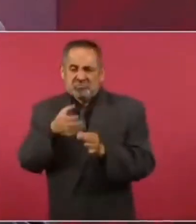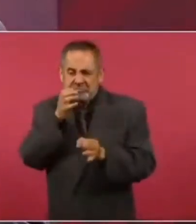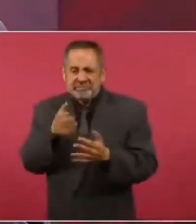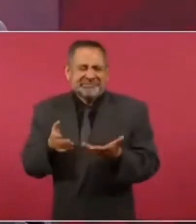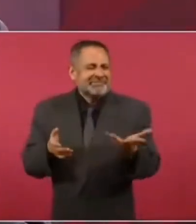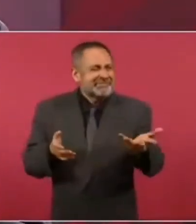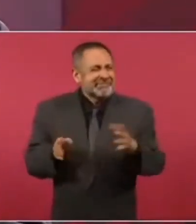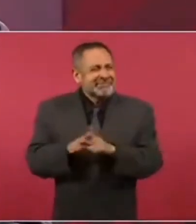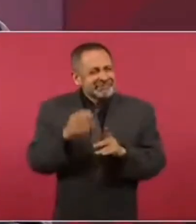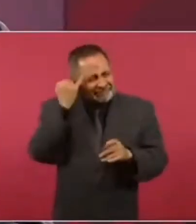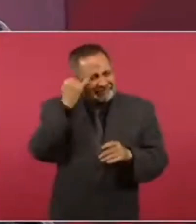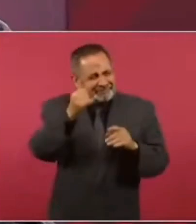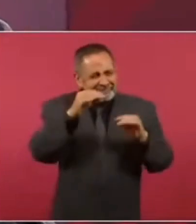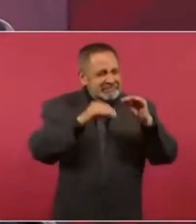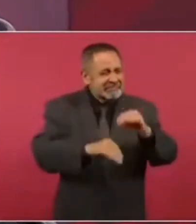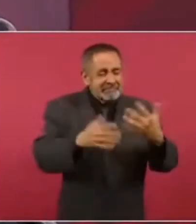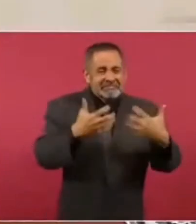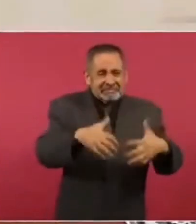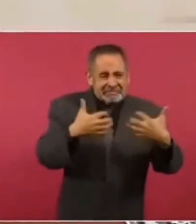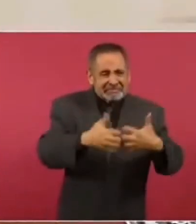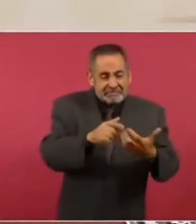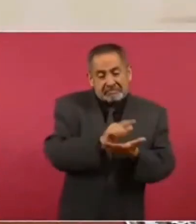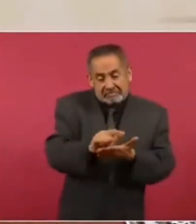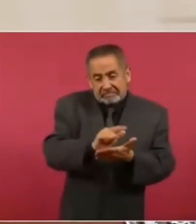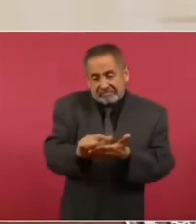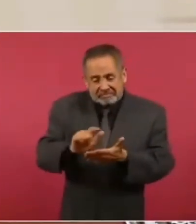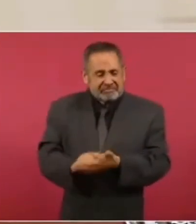Imagínense a qué extremo se llegó.